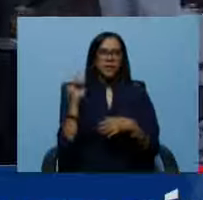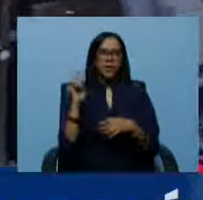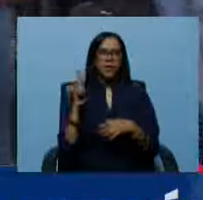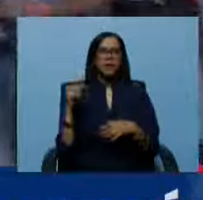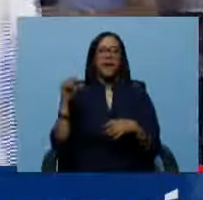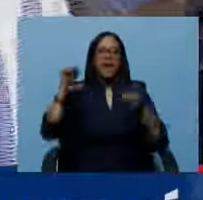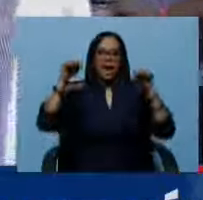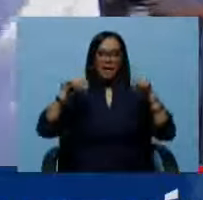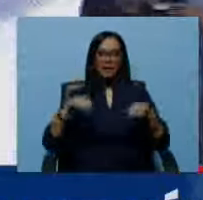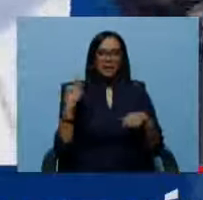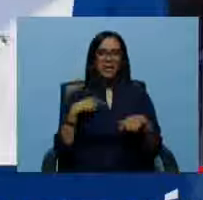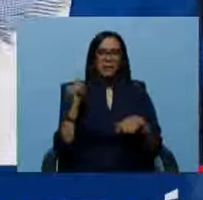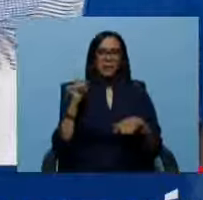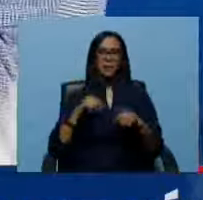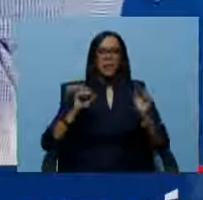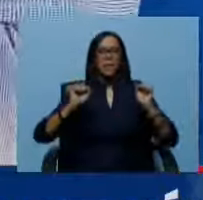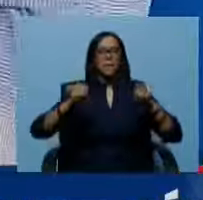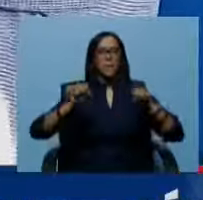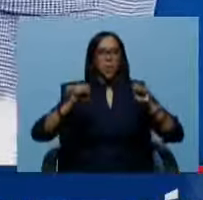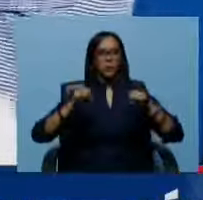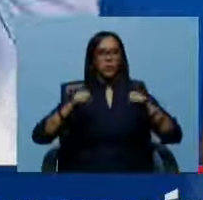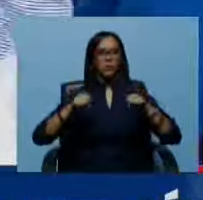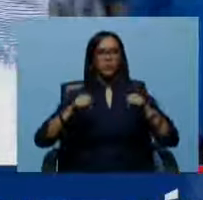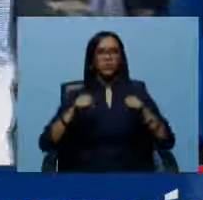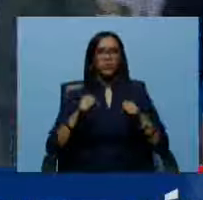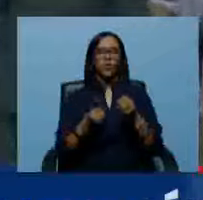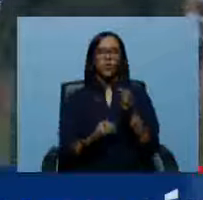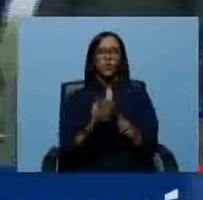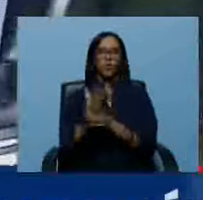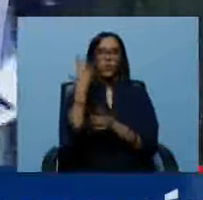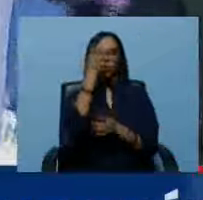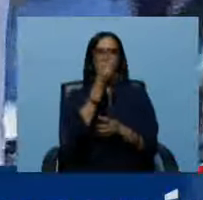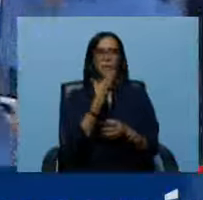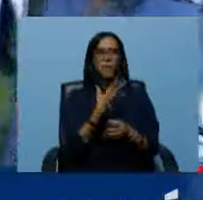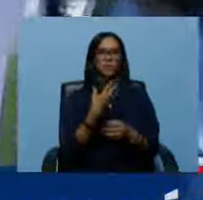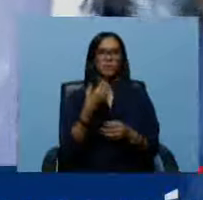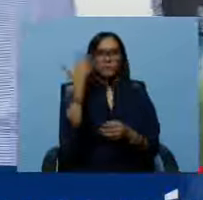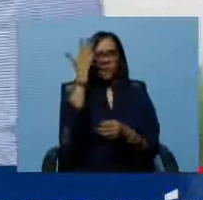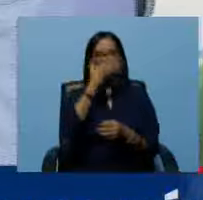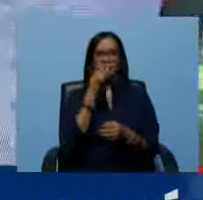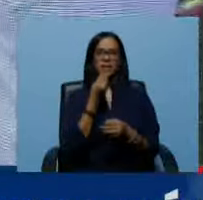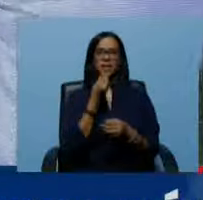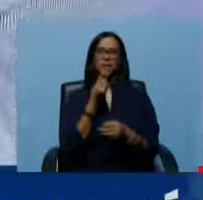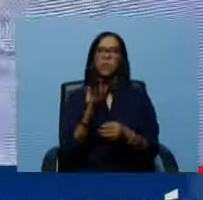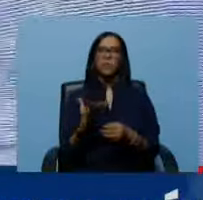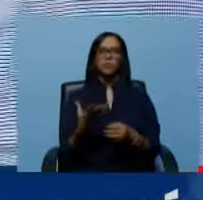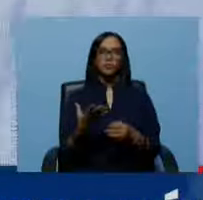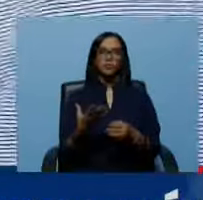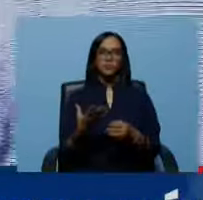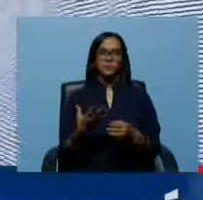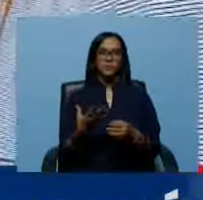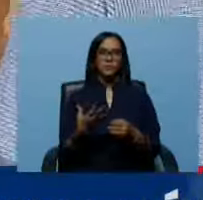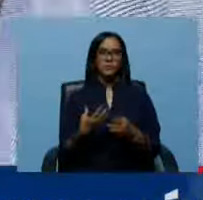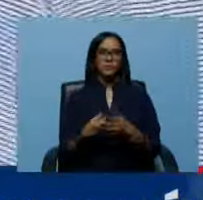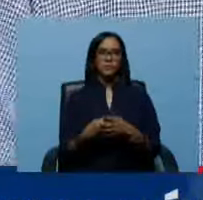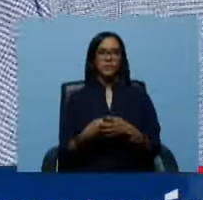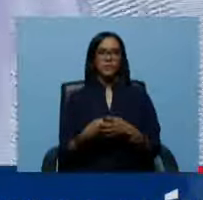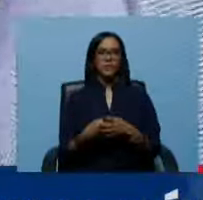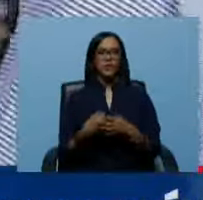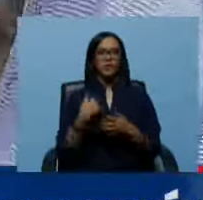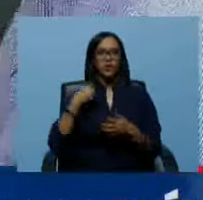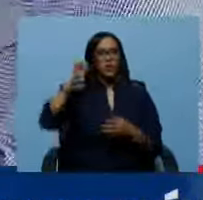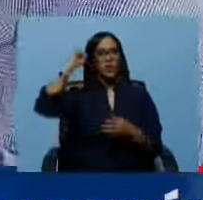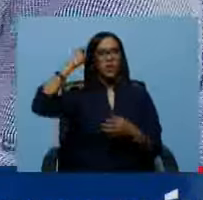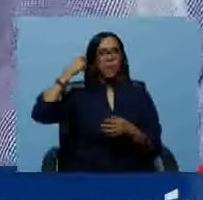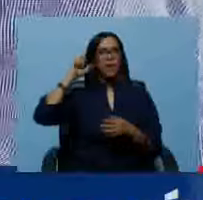tenemos también motos, flores, muy hermoso. Esto me parece muy hermoso porque yo recuerdo